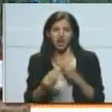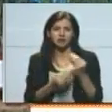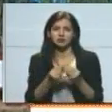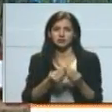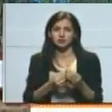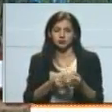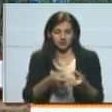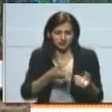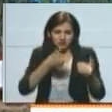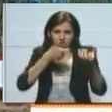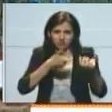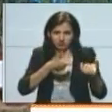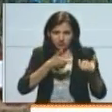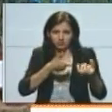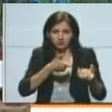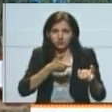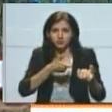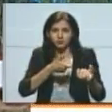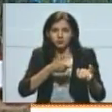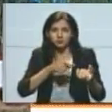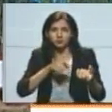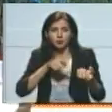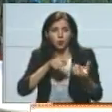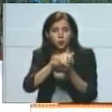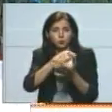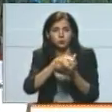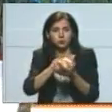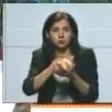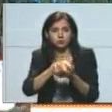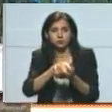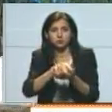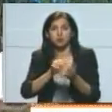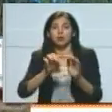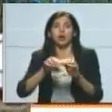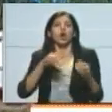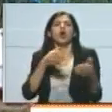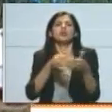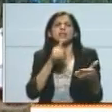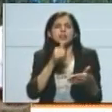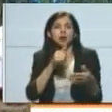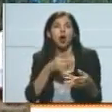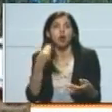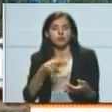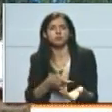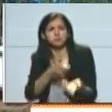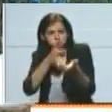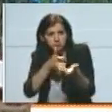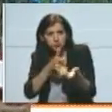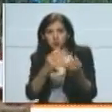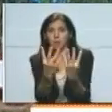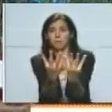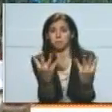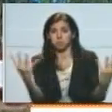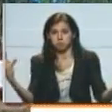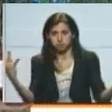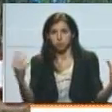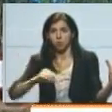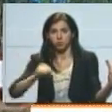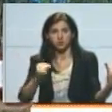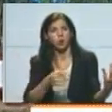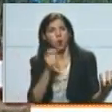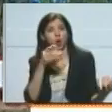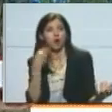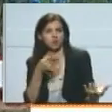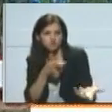artesanal una bomba, los policías que estaban en línea, ¿vale? Eso lo han venido haciendo, no lo hicieron, no lo vienen haciendo. Y hacen fiesta después.